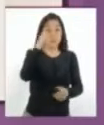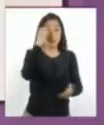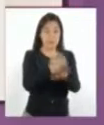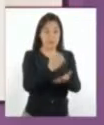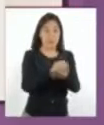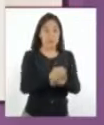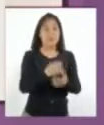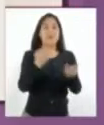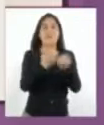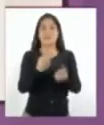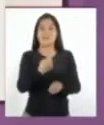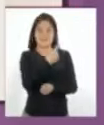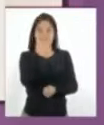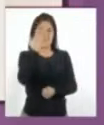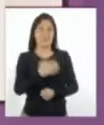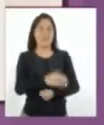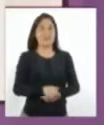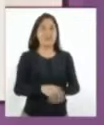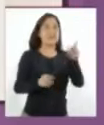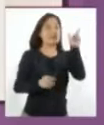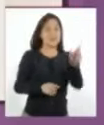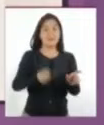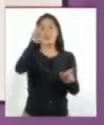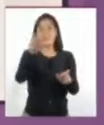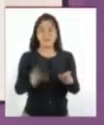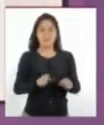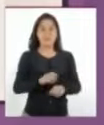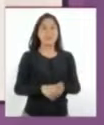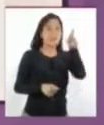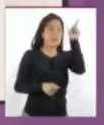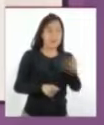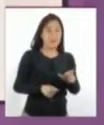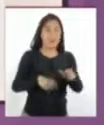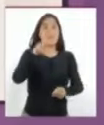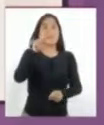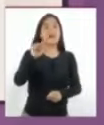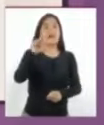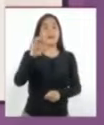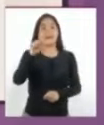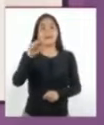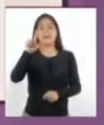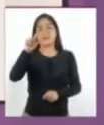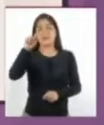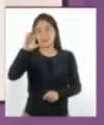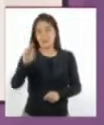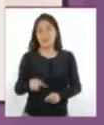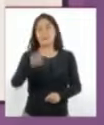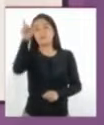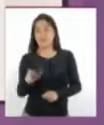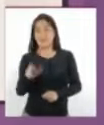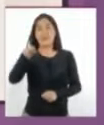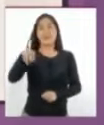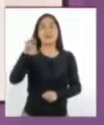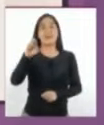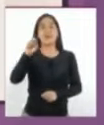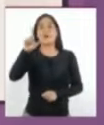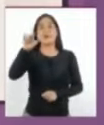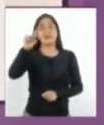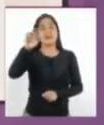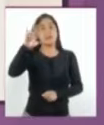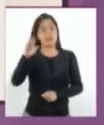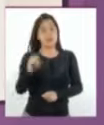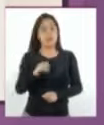la hoja en dos partes iguales. En un lado escriban Paleolítico y en el otro Neolítico. Realicen en cada espacio